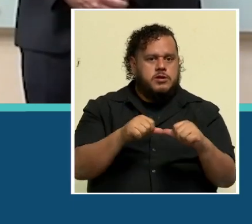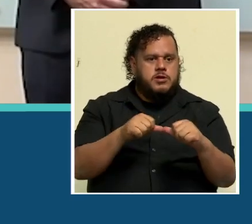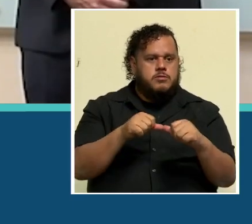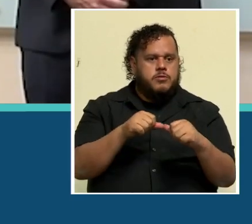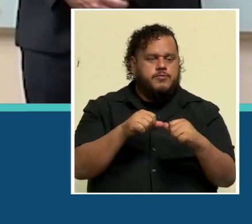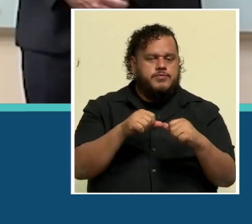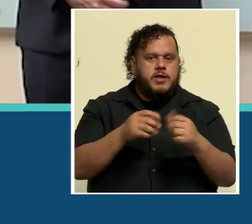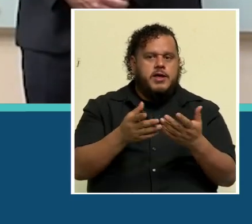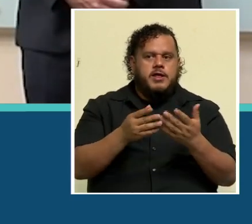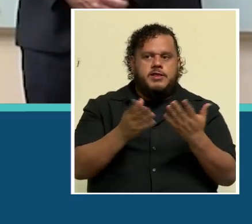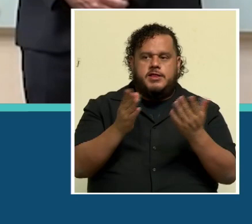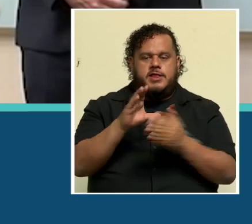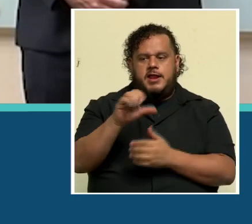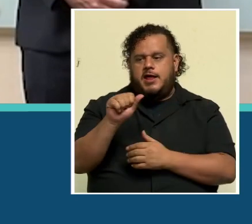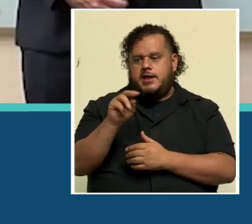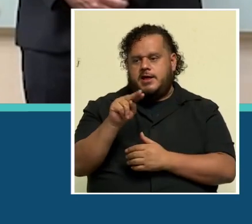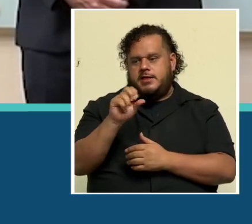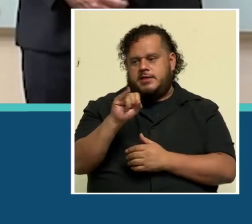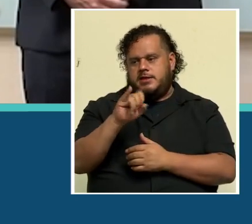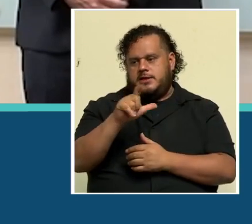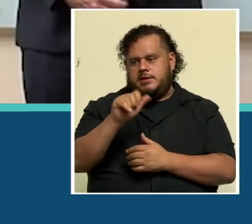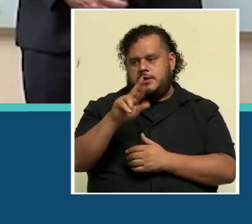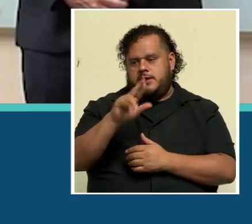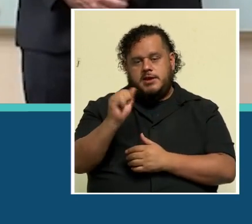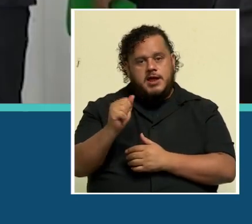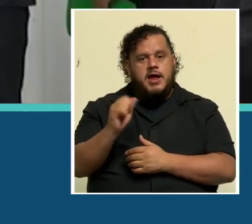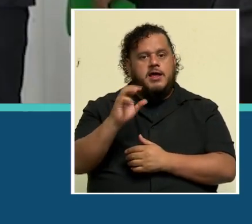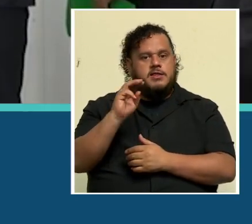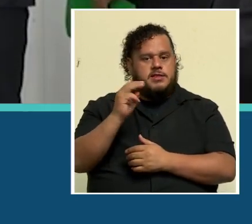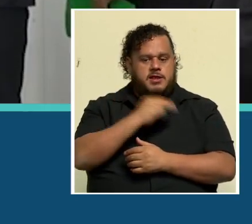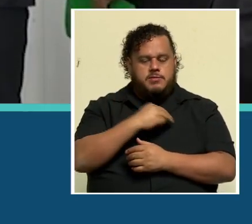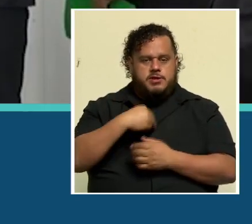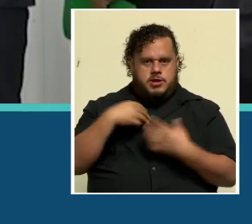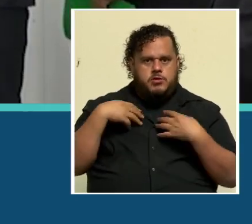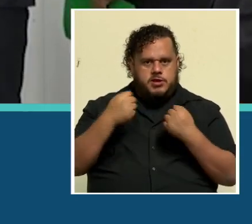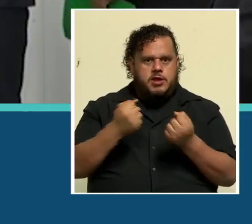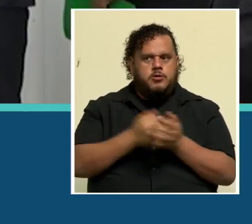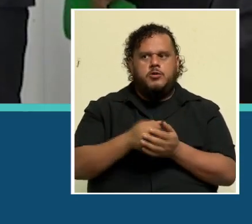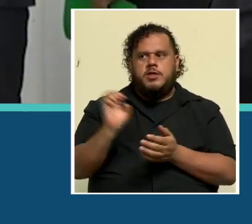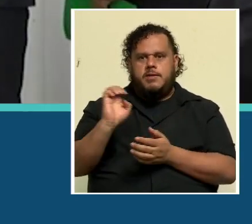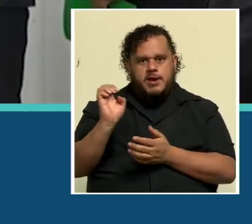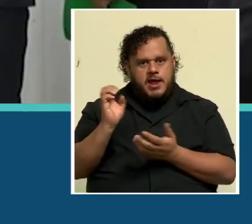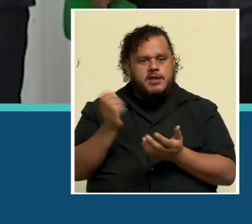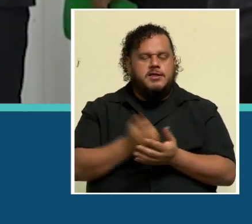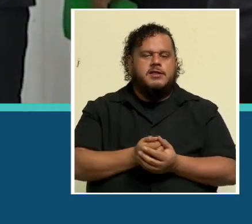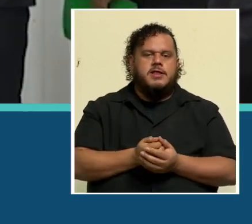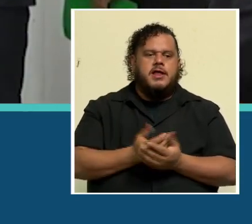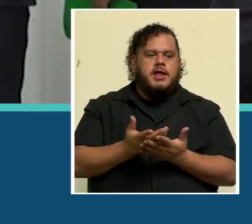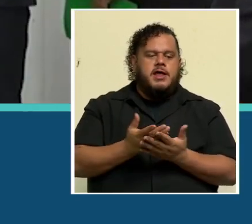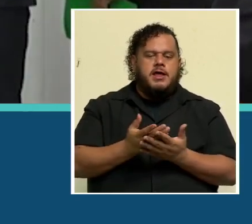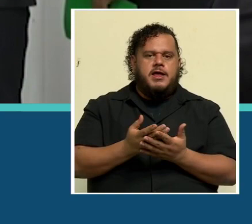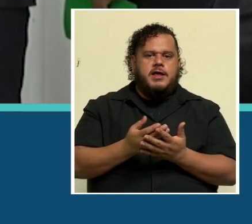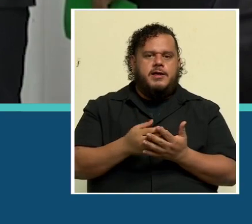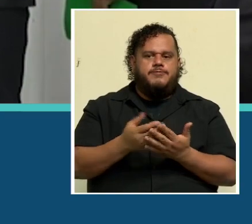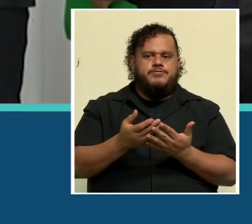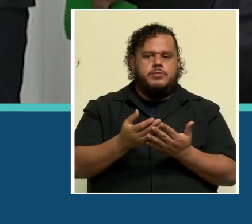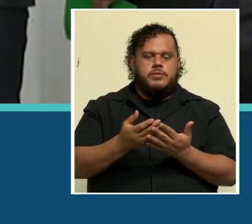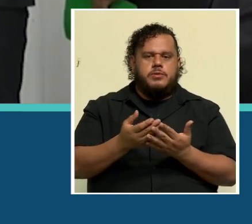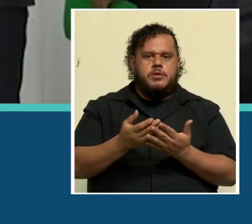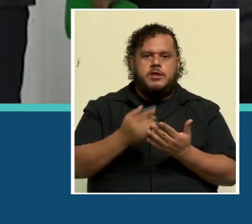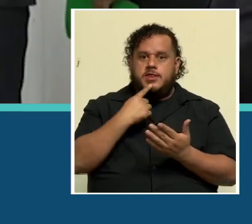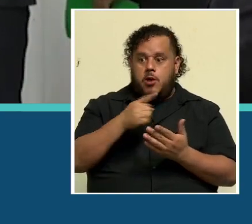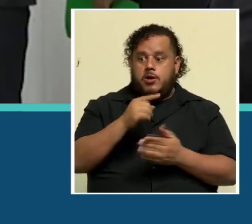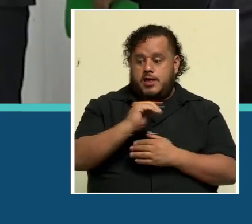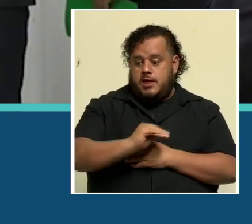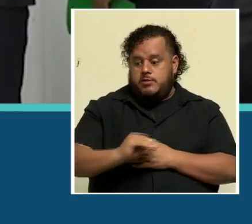la Cancillería, desde el Ministerio de Salud, la Comisión de Emergencias. La Comisión Nacional de Vacunación y Epidemiología acordó que los niños